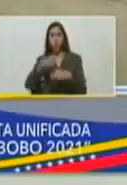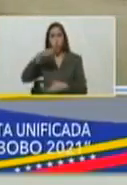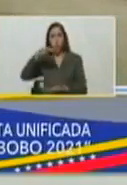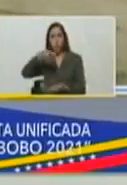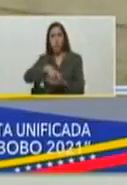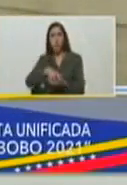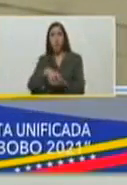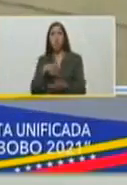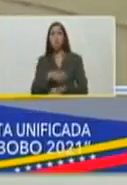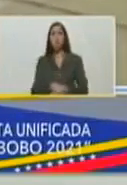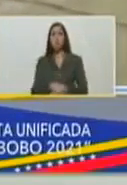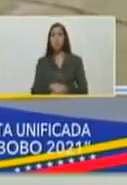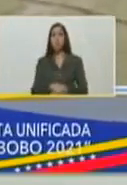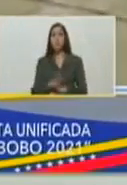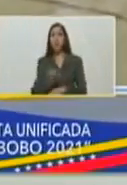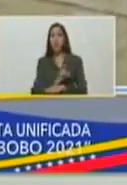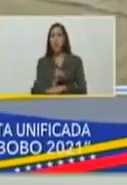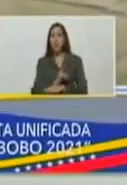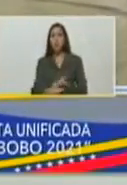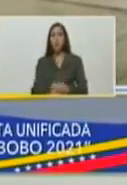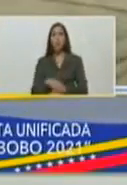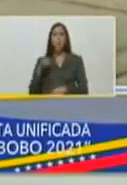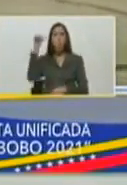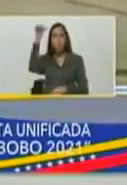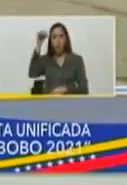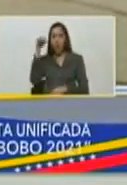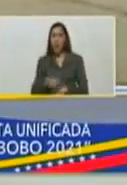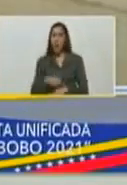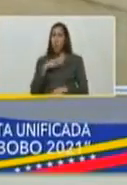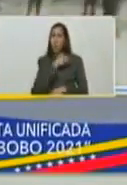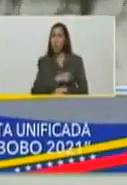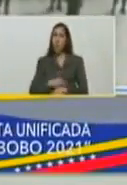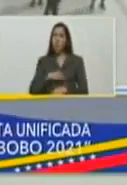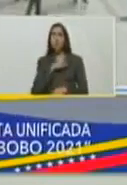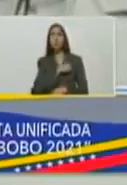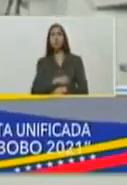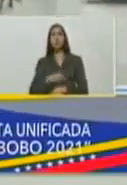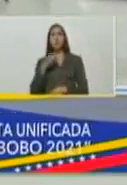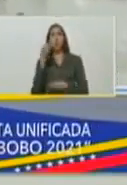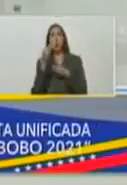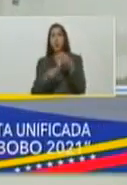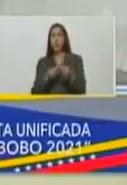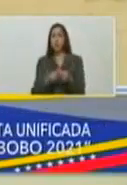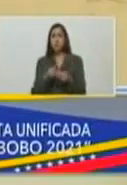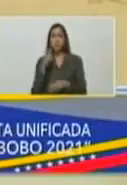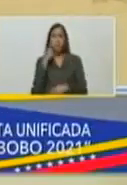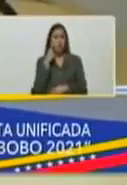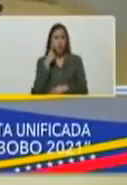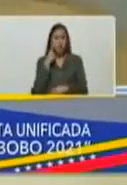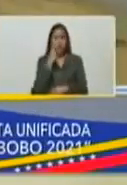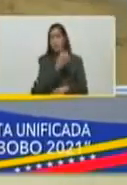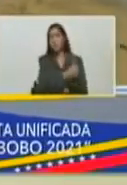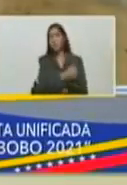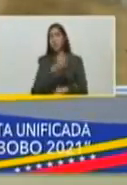y inmediatamente analizamos la misión, realizamos las apreciaciones